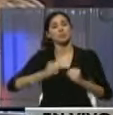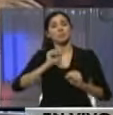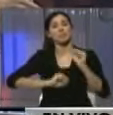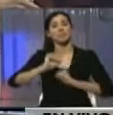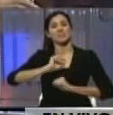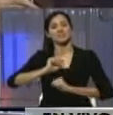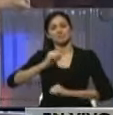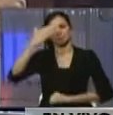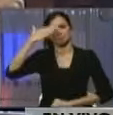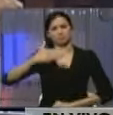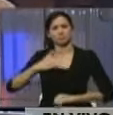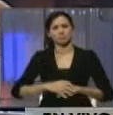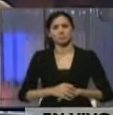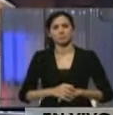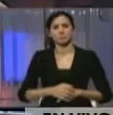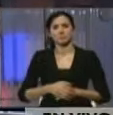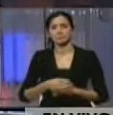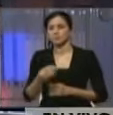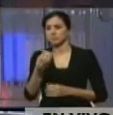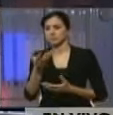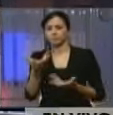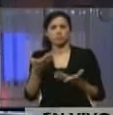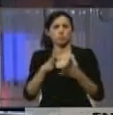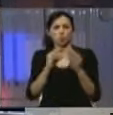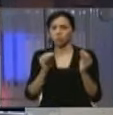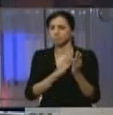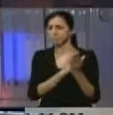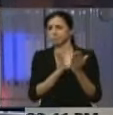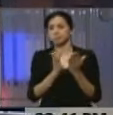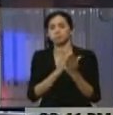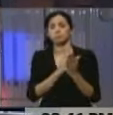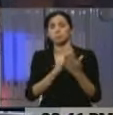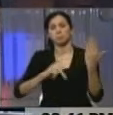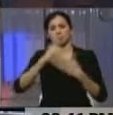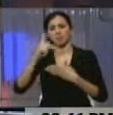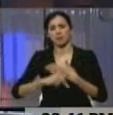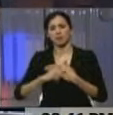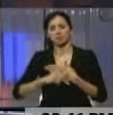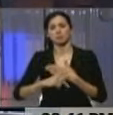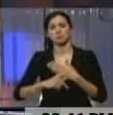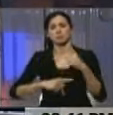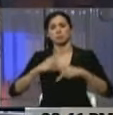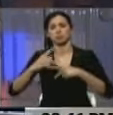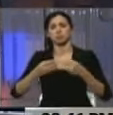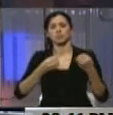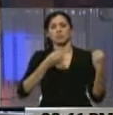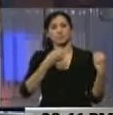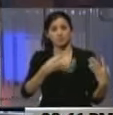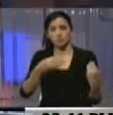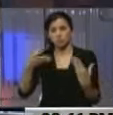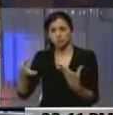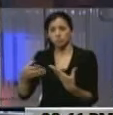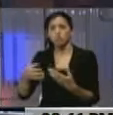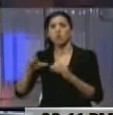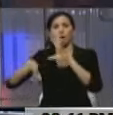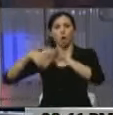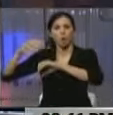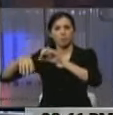de todos los elementos y estamentos del plan de la gran misión, producción, distribución,